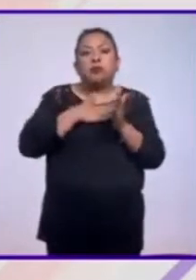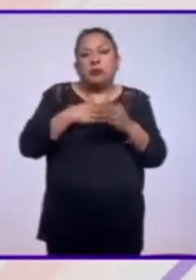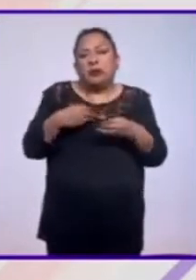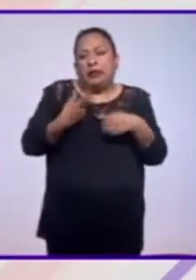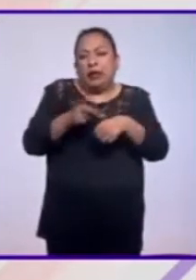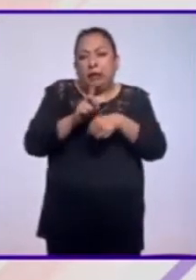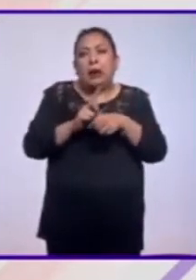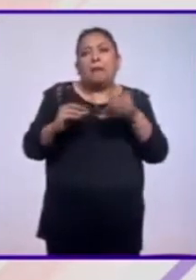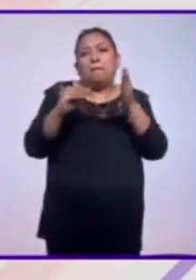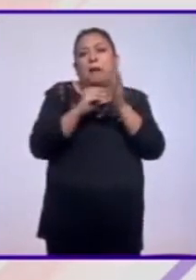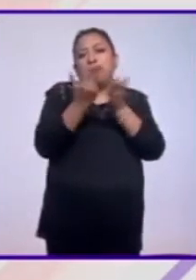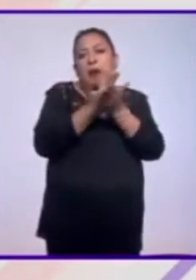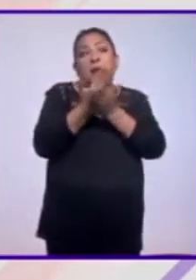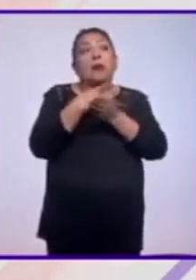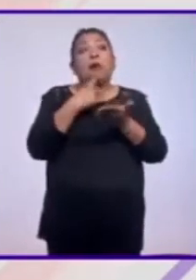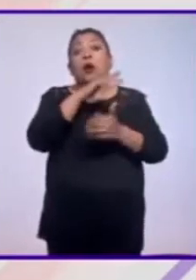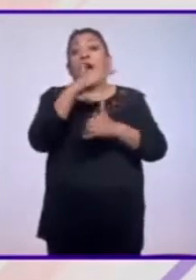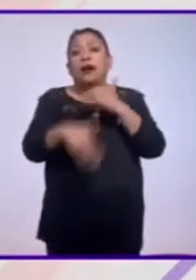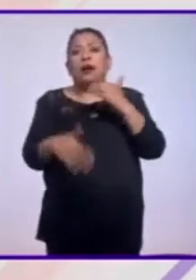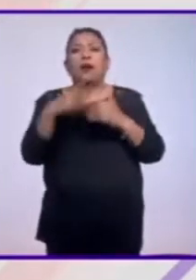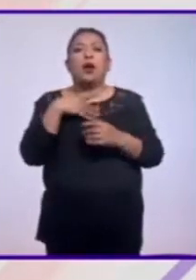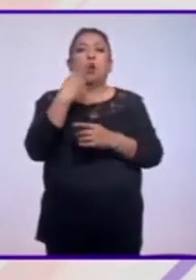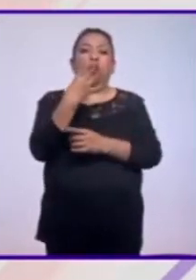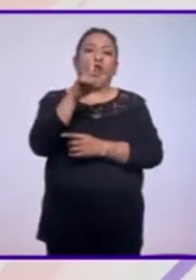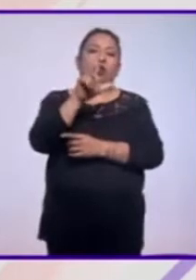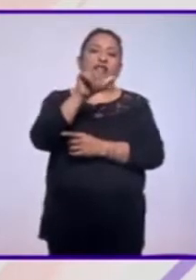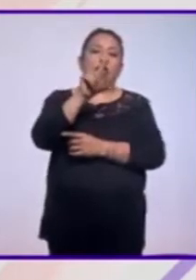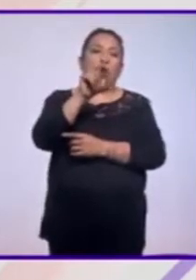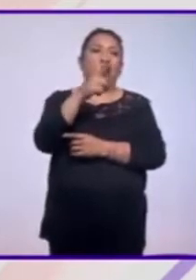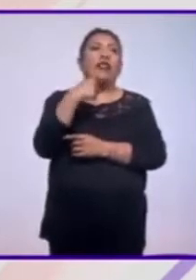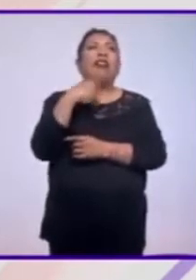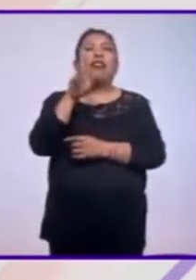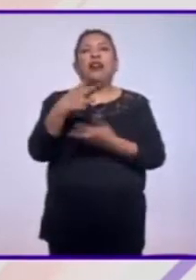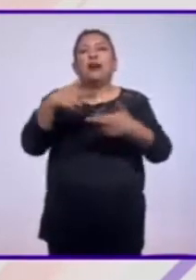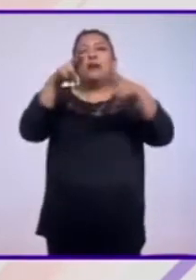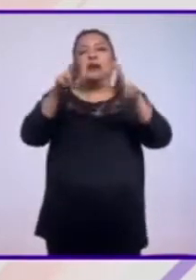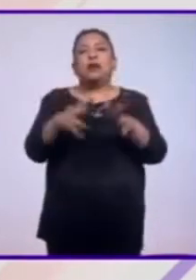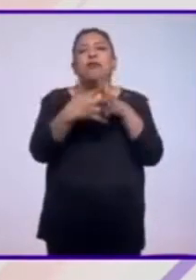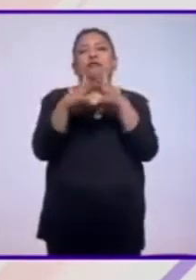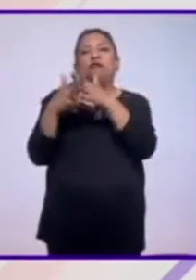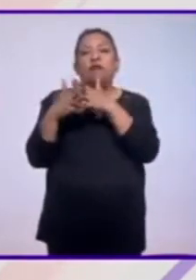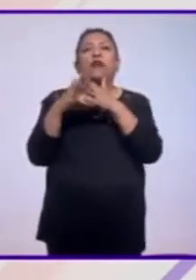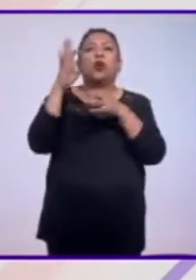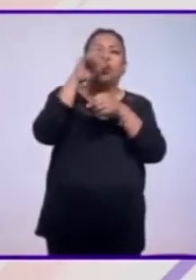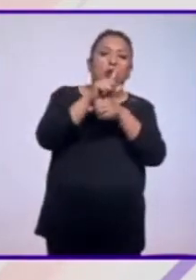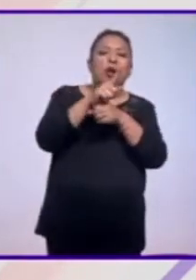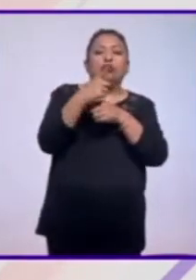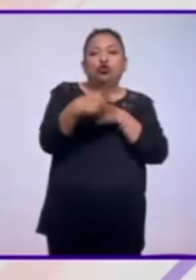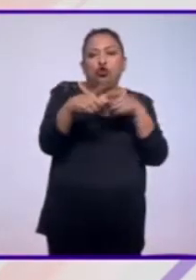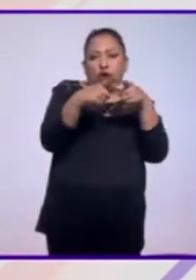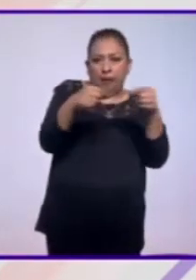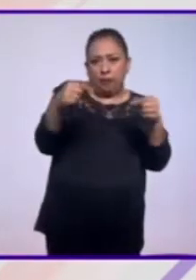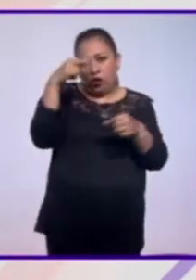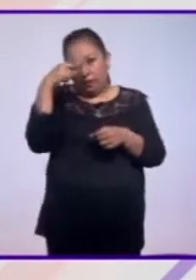cotidianidad. La muestra cierra con cuatro litografías que representan la mezcla cultural que existe entre México y Japón desde